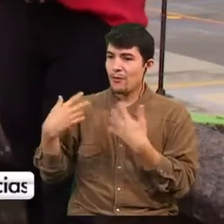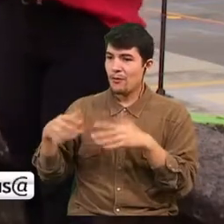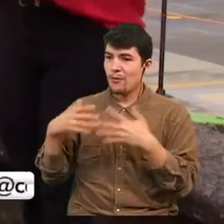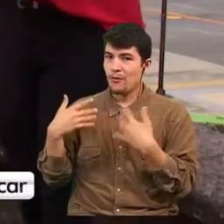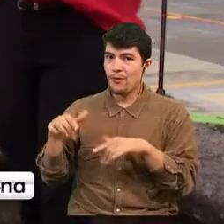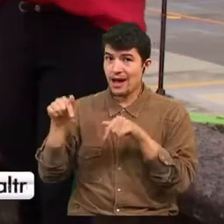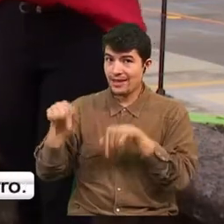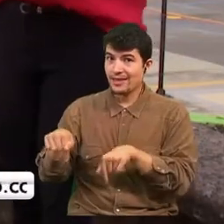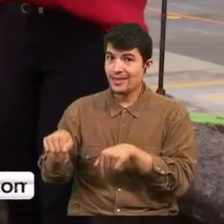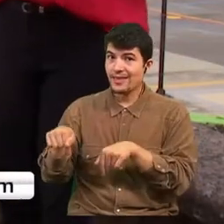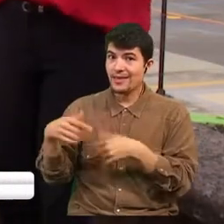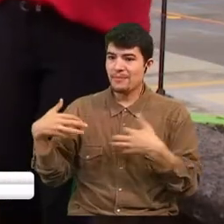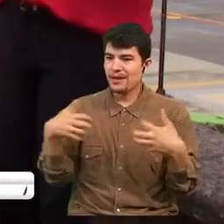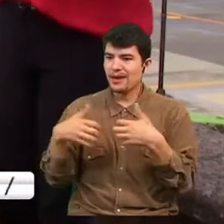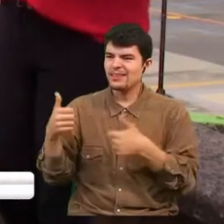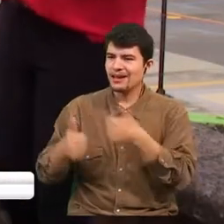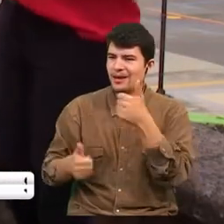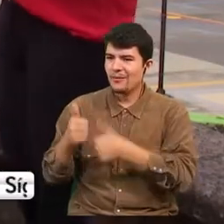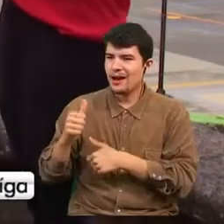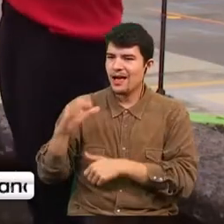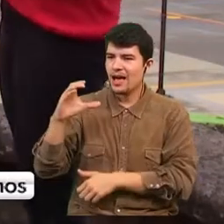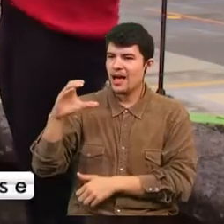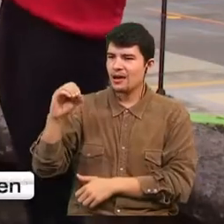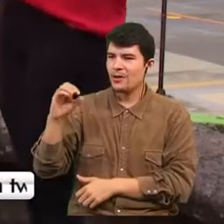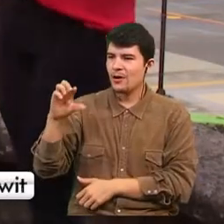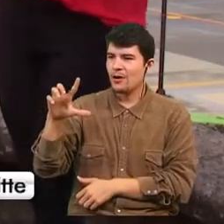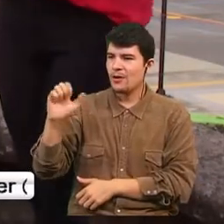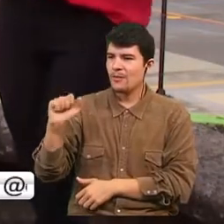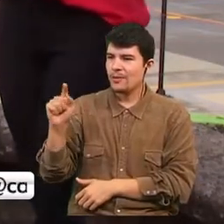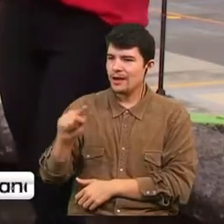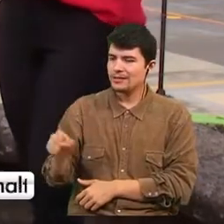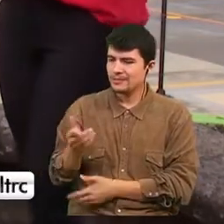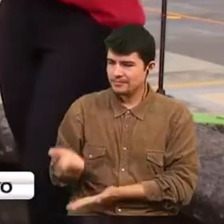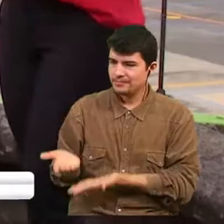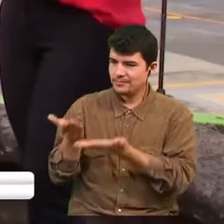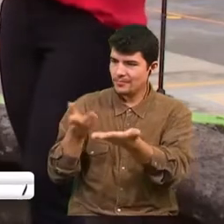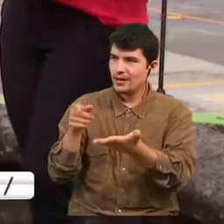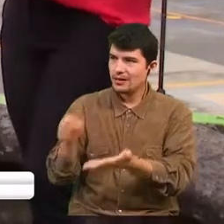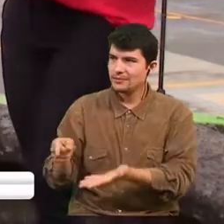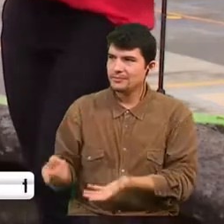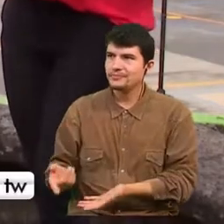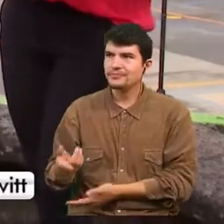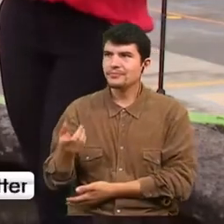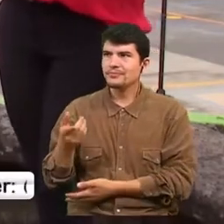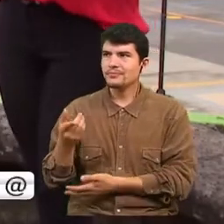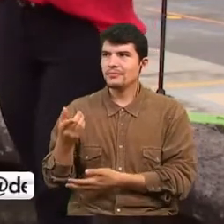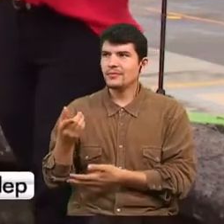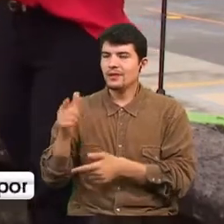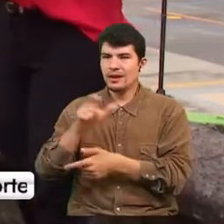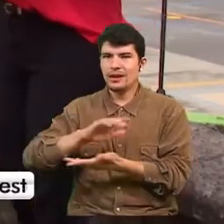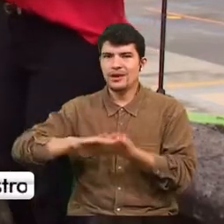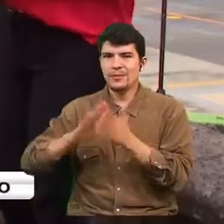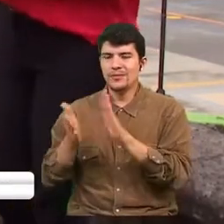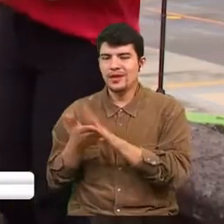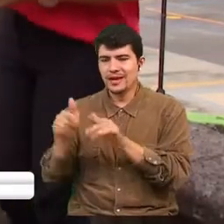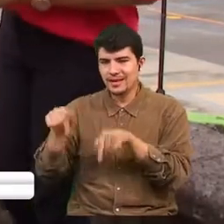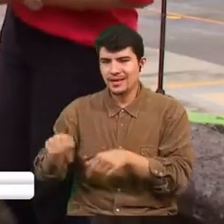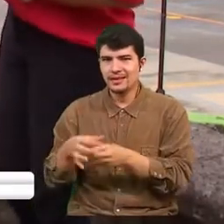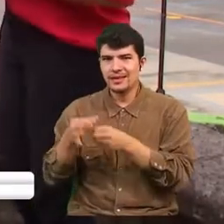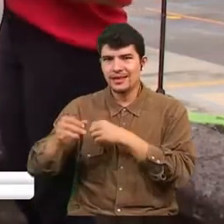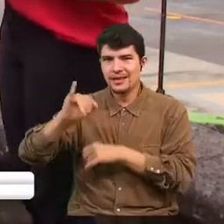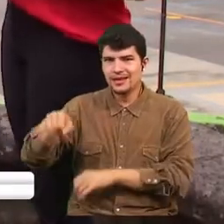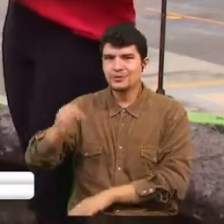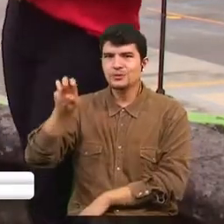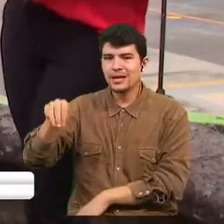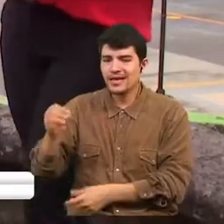típico en la provincia de Vélez y son las coplas, así que lo despedimos con este regalo oficial que le hacen los habitantes de este bello municipio de Jesús